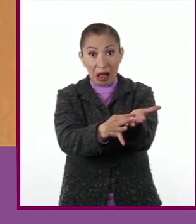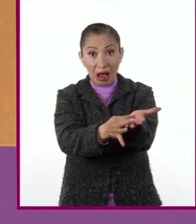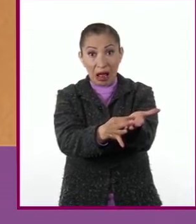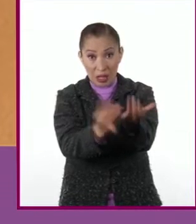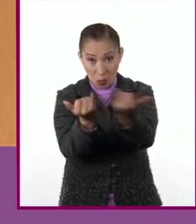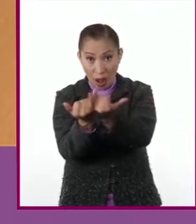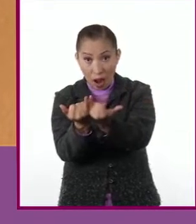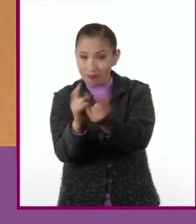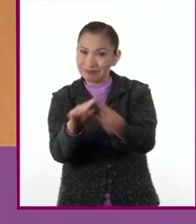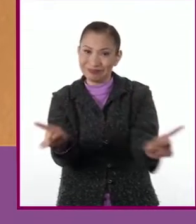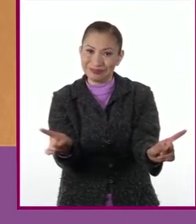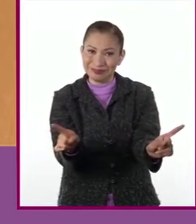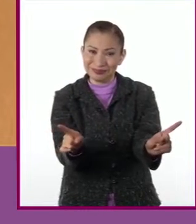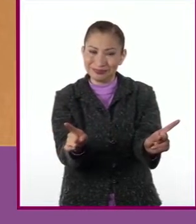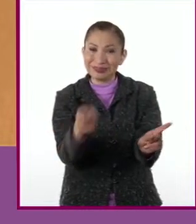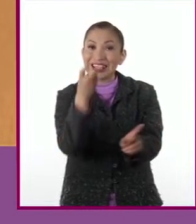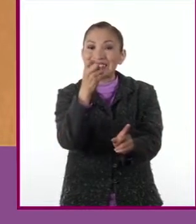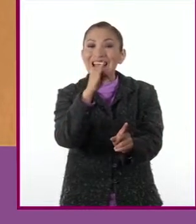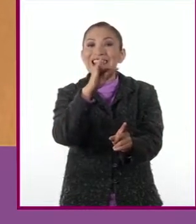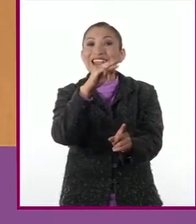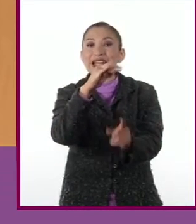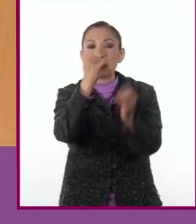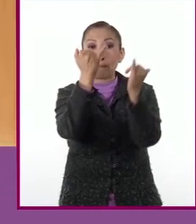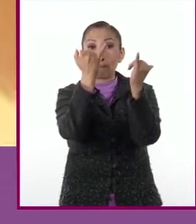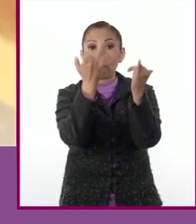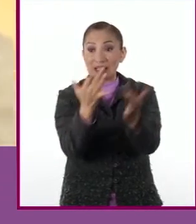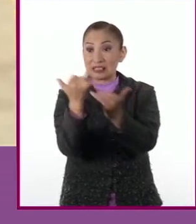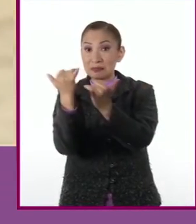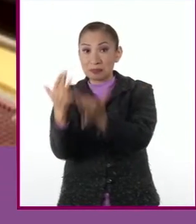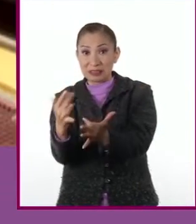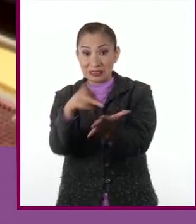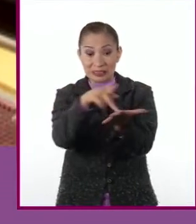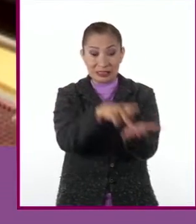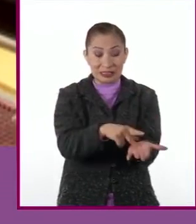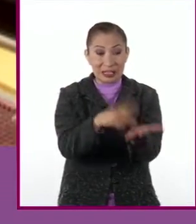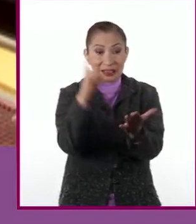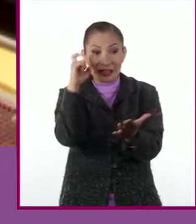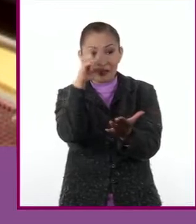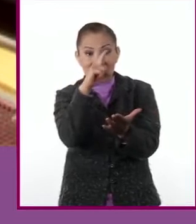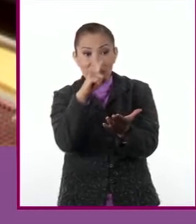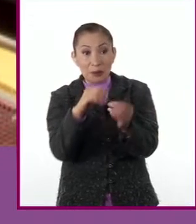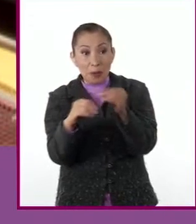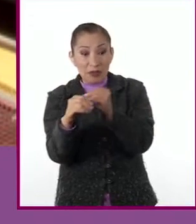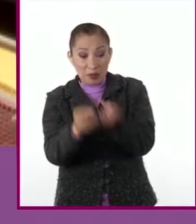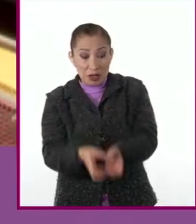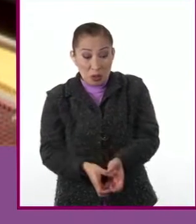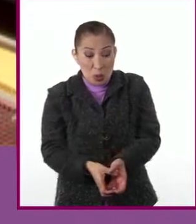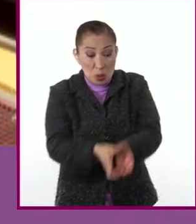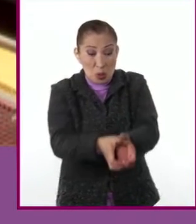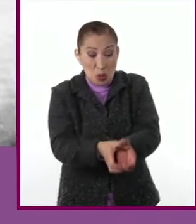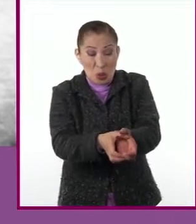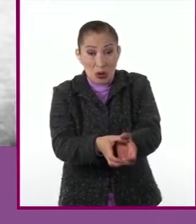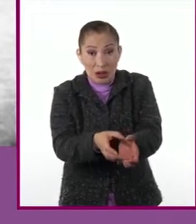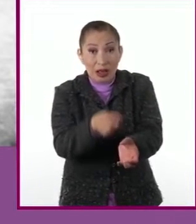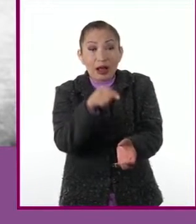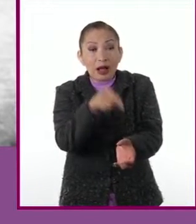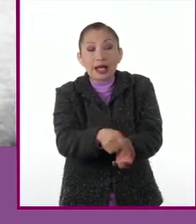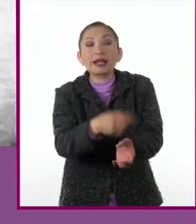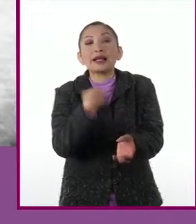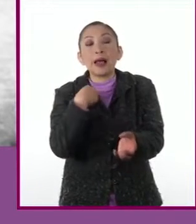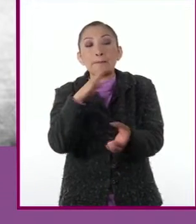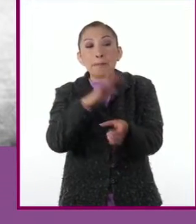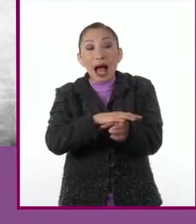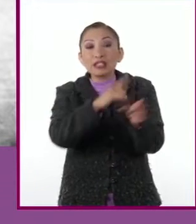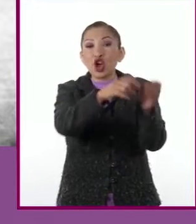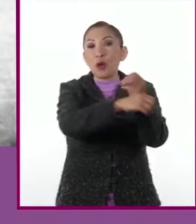que no es igual? Esta inercia, es decir, la dificultad para cambiar el estado de movimiento de un cuerpo, es